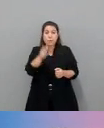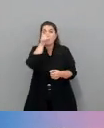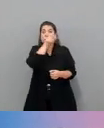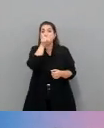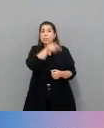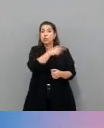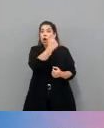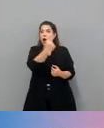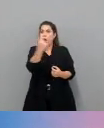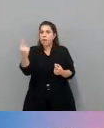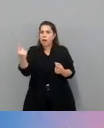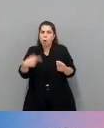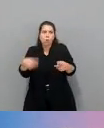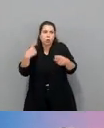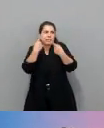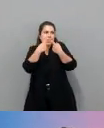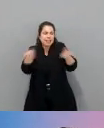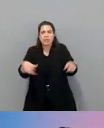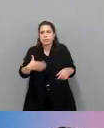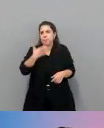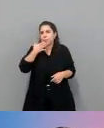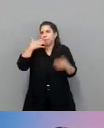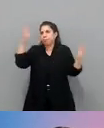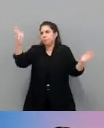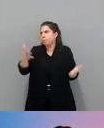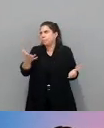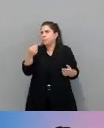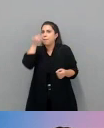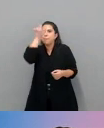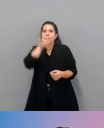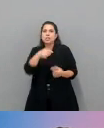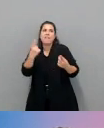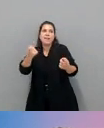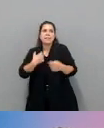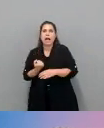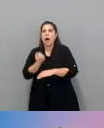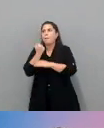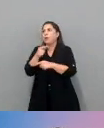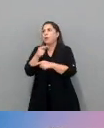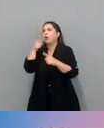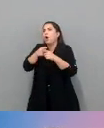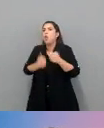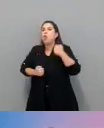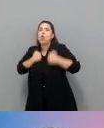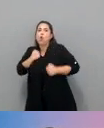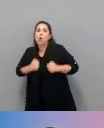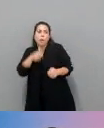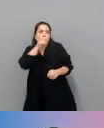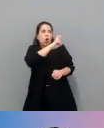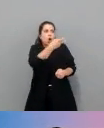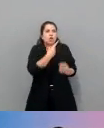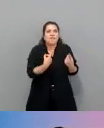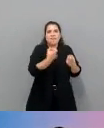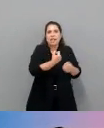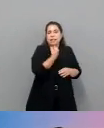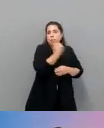servicios diferente. No es lo mismo, a lo mejor, una persona que necesita apoyos pues, para la ducha y otra persona, a lo mejor, necesita apoyos